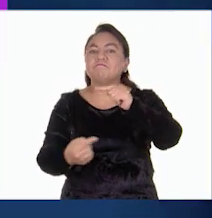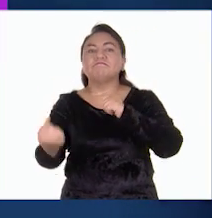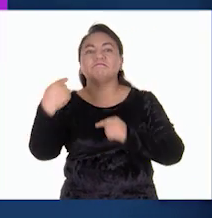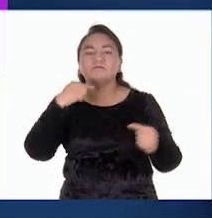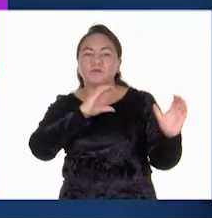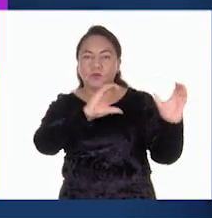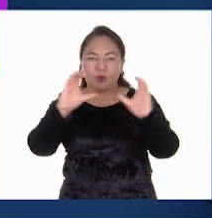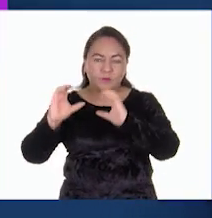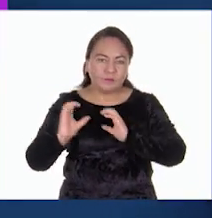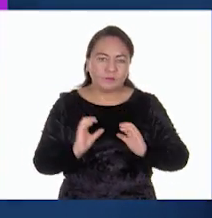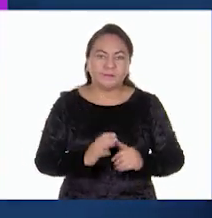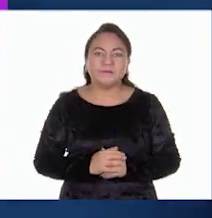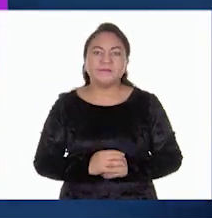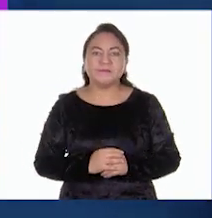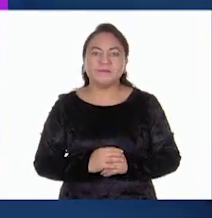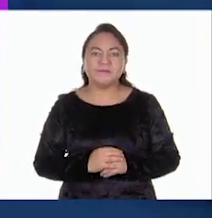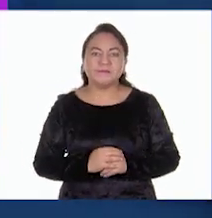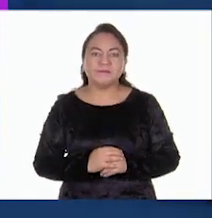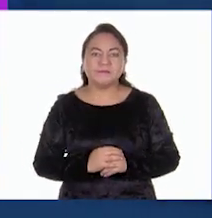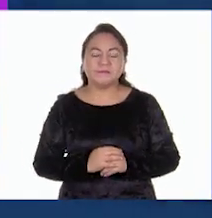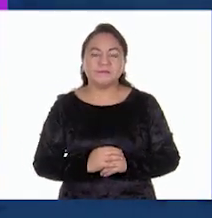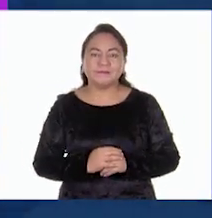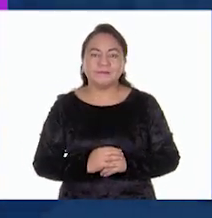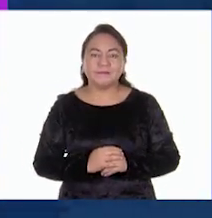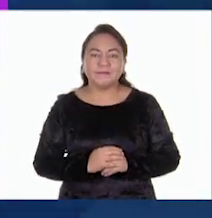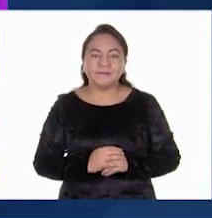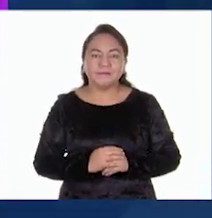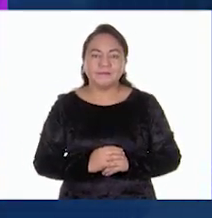unos a los otros.